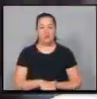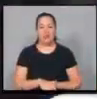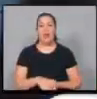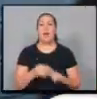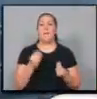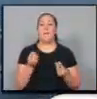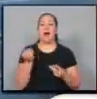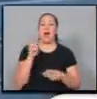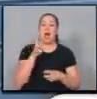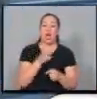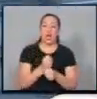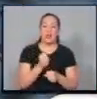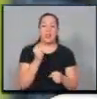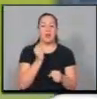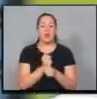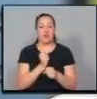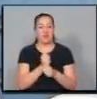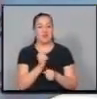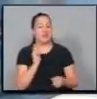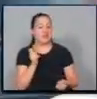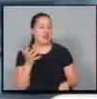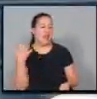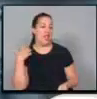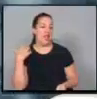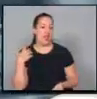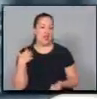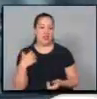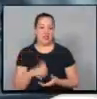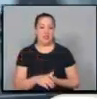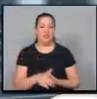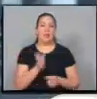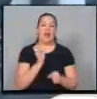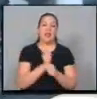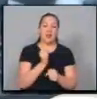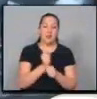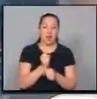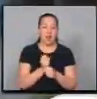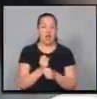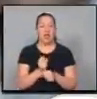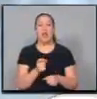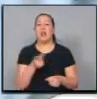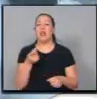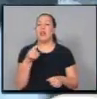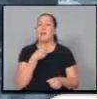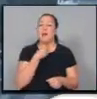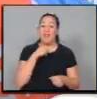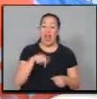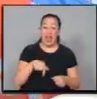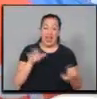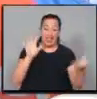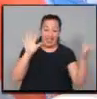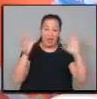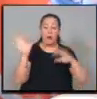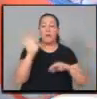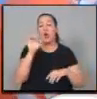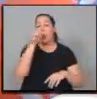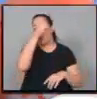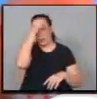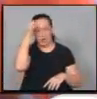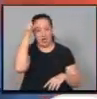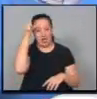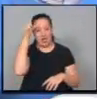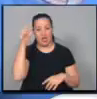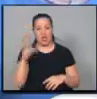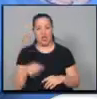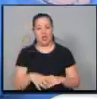colectivo, trabajar? En general, para trabajar, todo así. ¿Y qué preferís, este clima o el verano